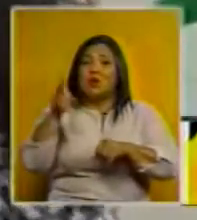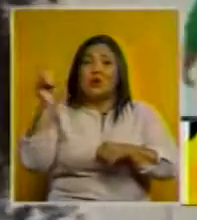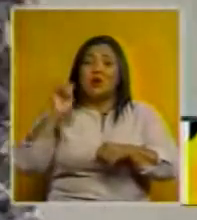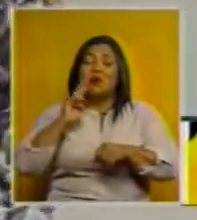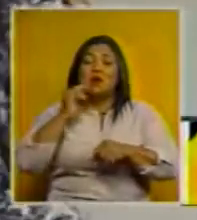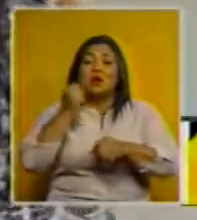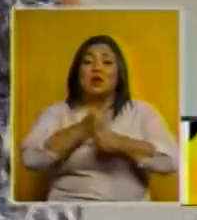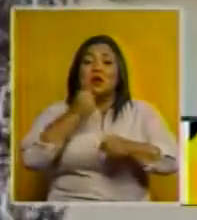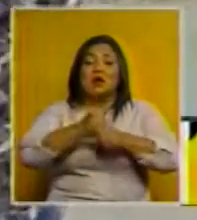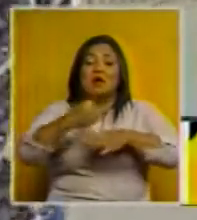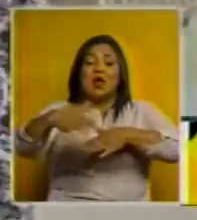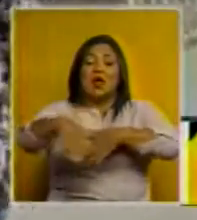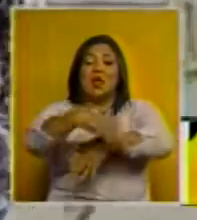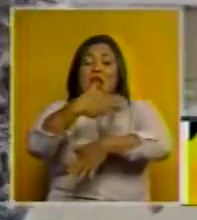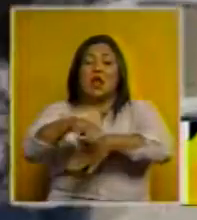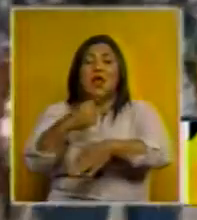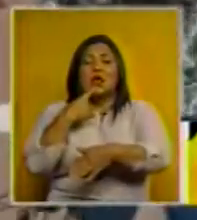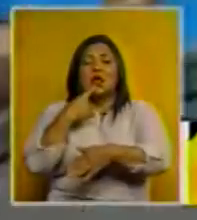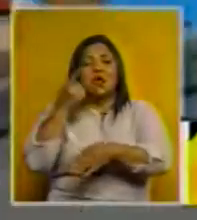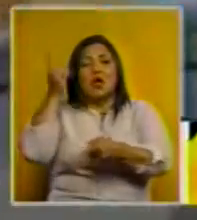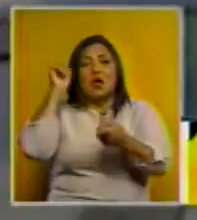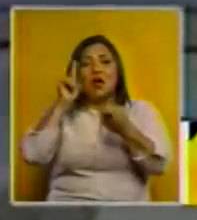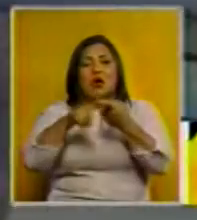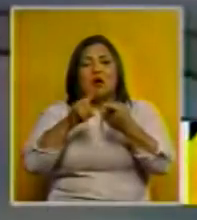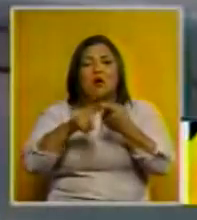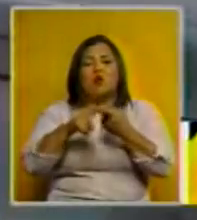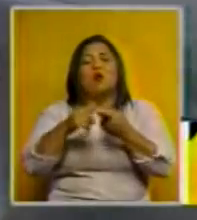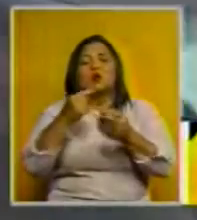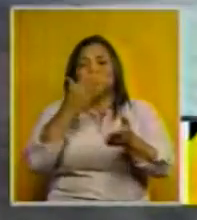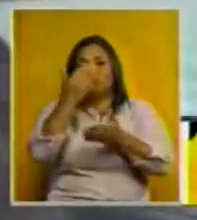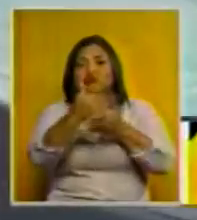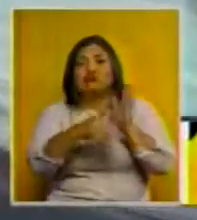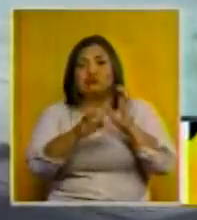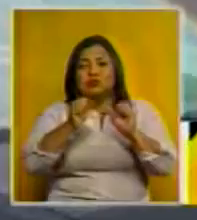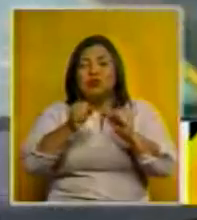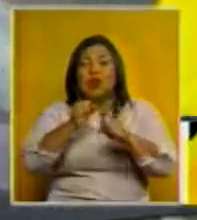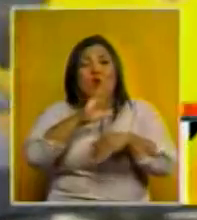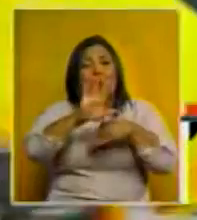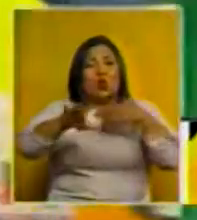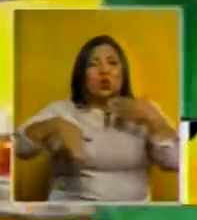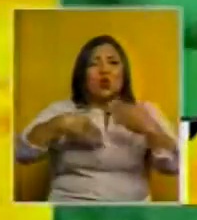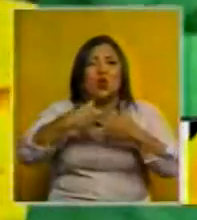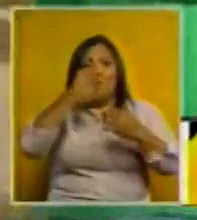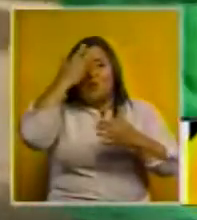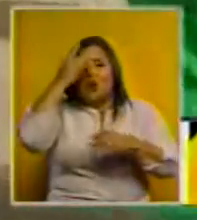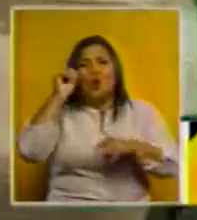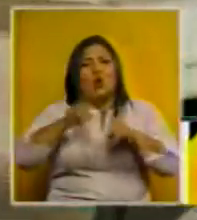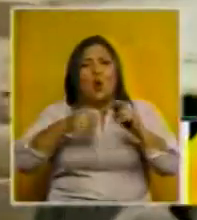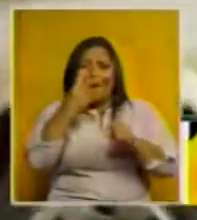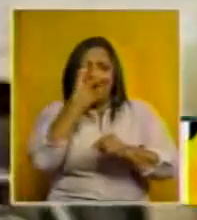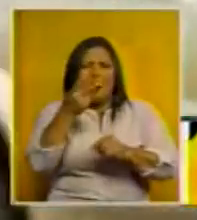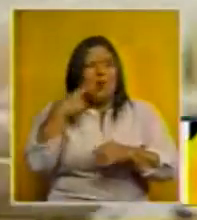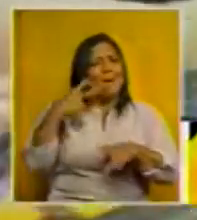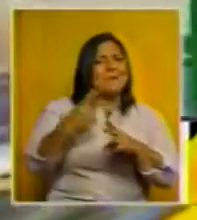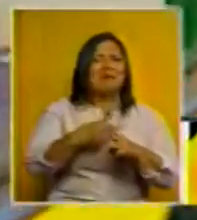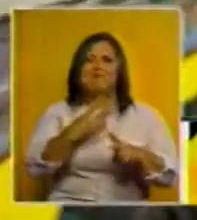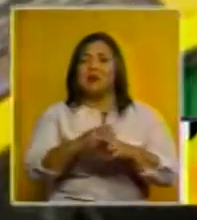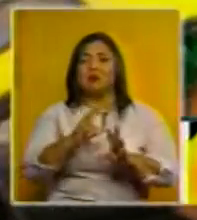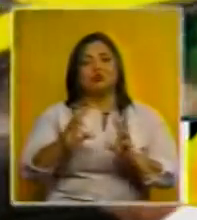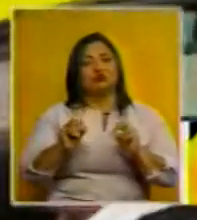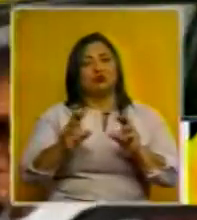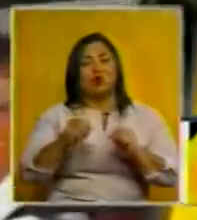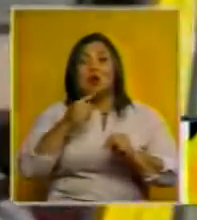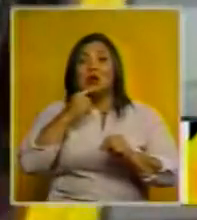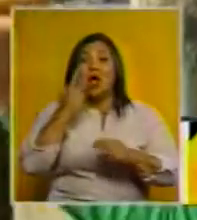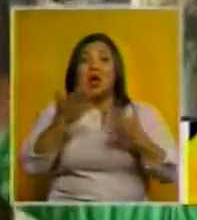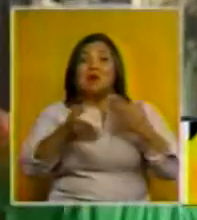en las calles de la urbe dicen estar de acuerdo con este requisito y todo porque no los vean como delincuentes. Imagínense, a veces hay gente